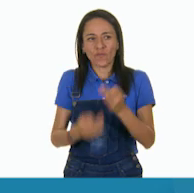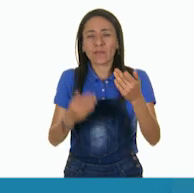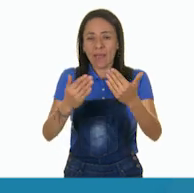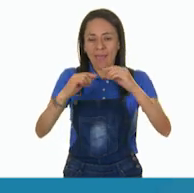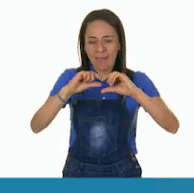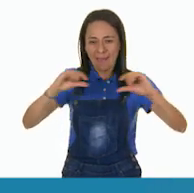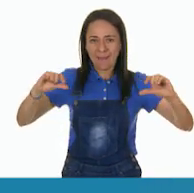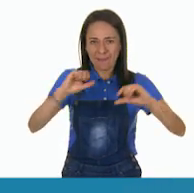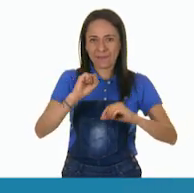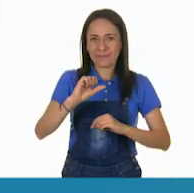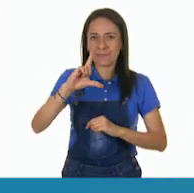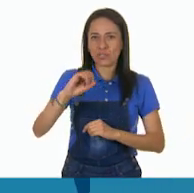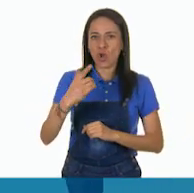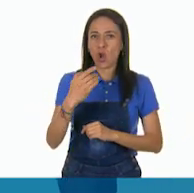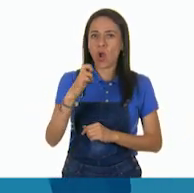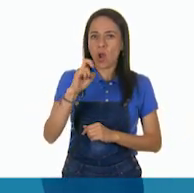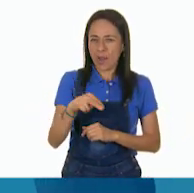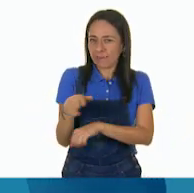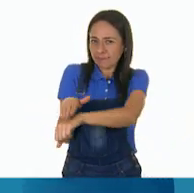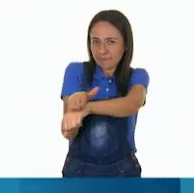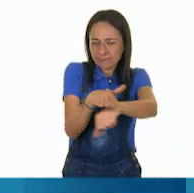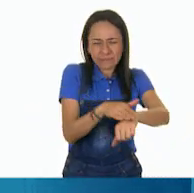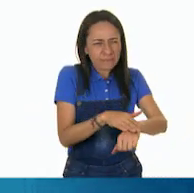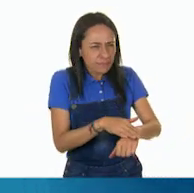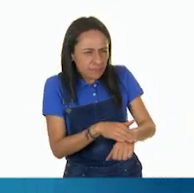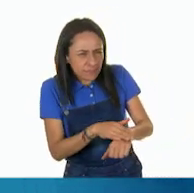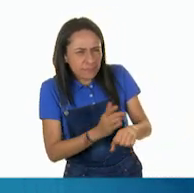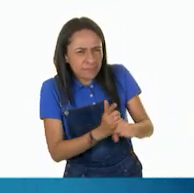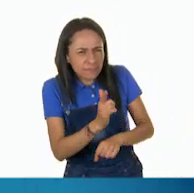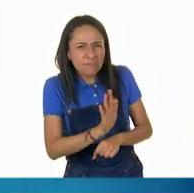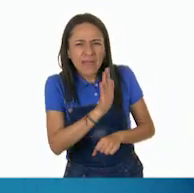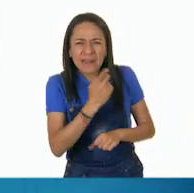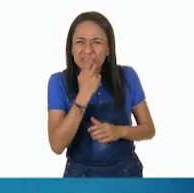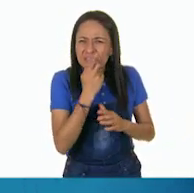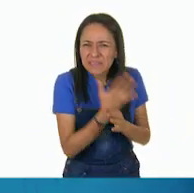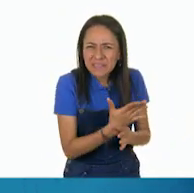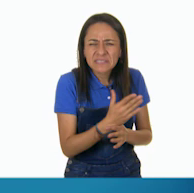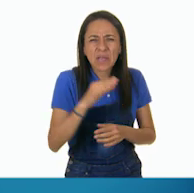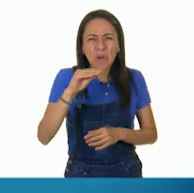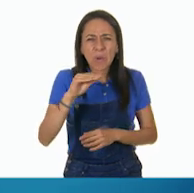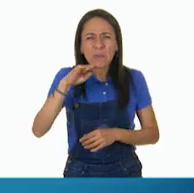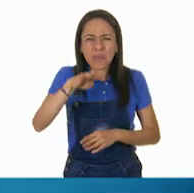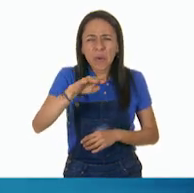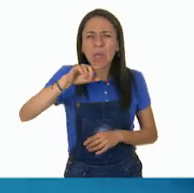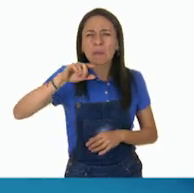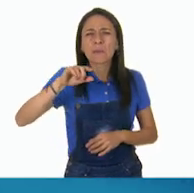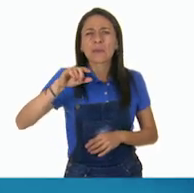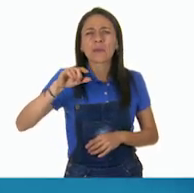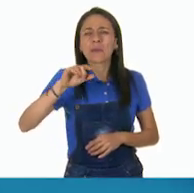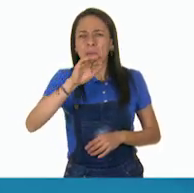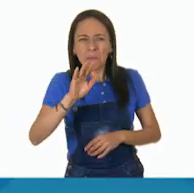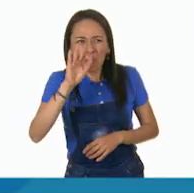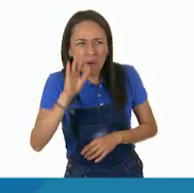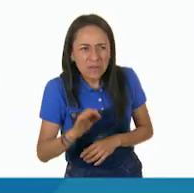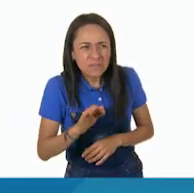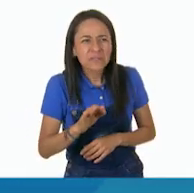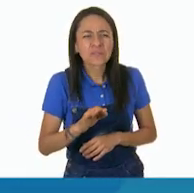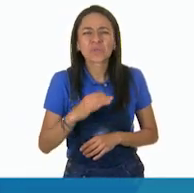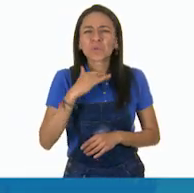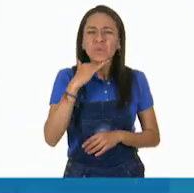me parece que vuelve a decir que elimina el 99 por ciento de gérmenes bacterias y hongos pero